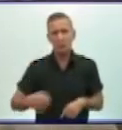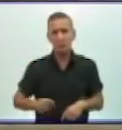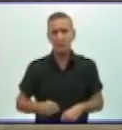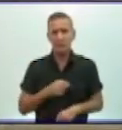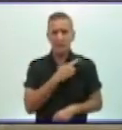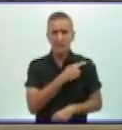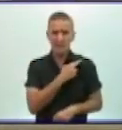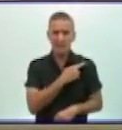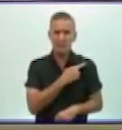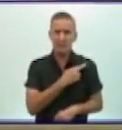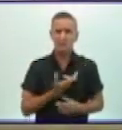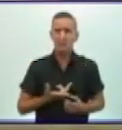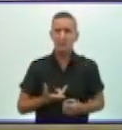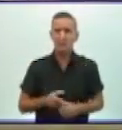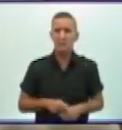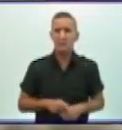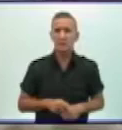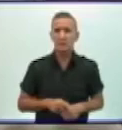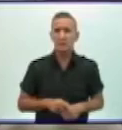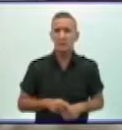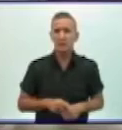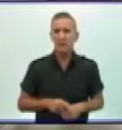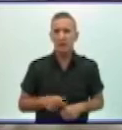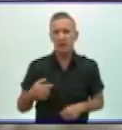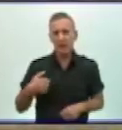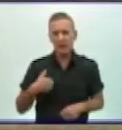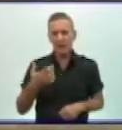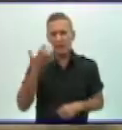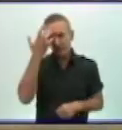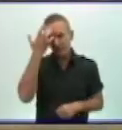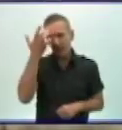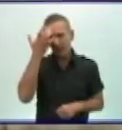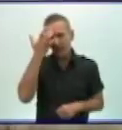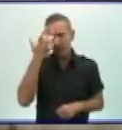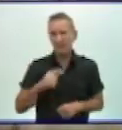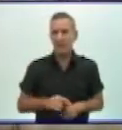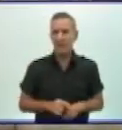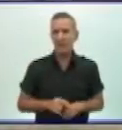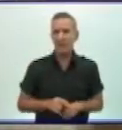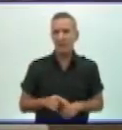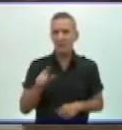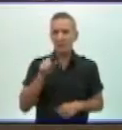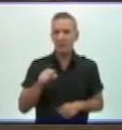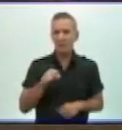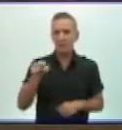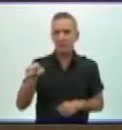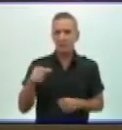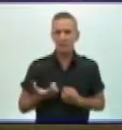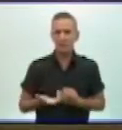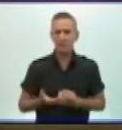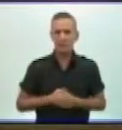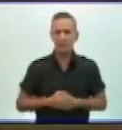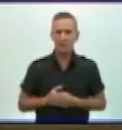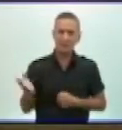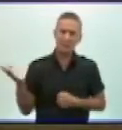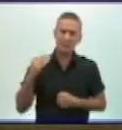porque tienes a todo el mundo embarcado. A mí me da pena cada vez que Miriam me pregunta por ti, ya no sé lo que lo voy a inventar. Bueno, vale, vamos.